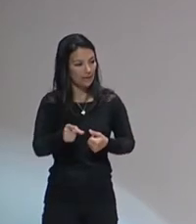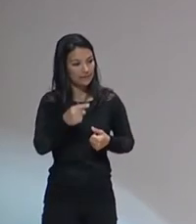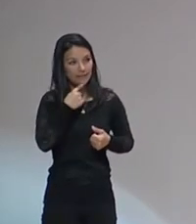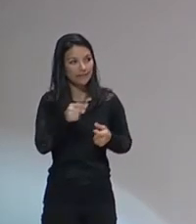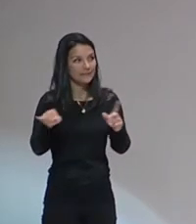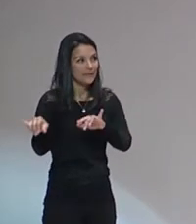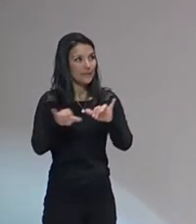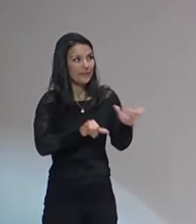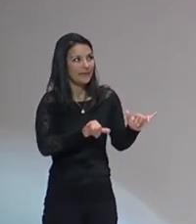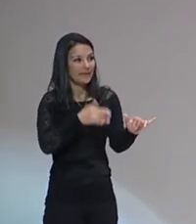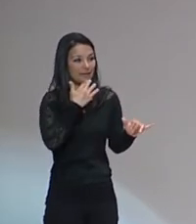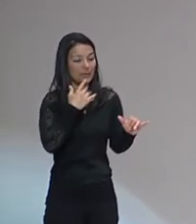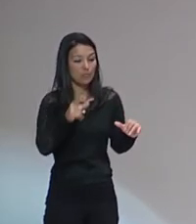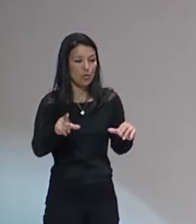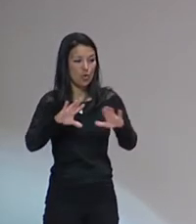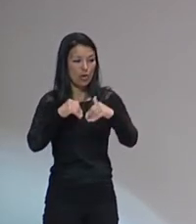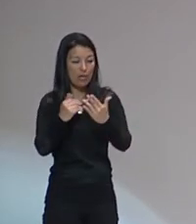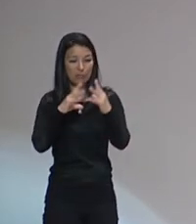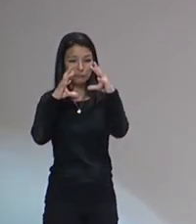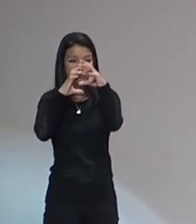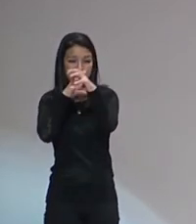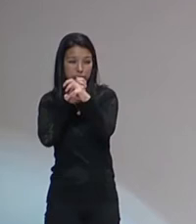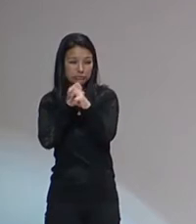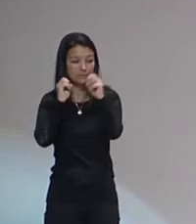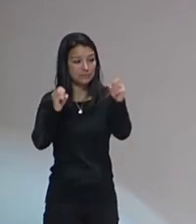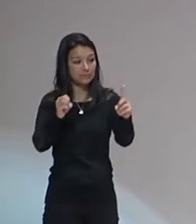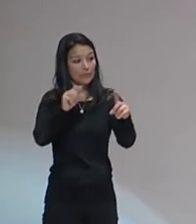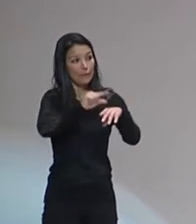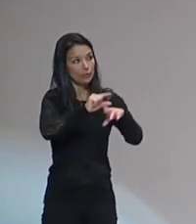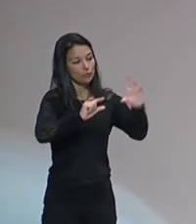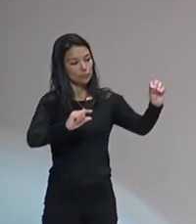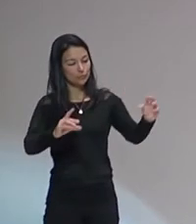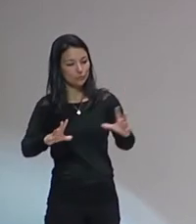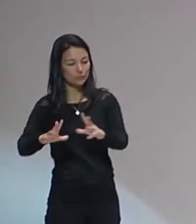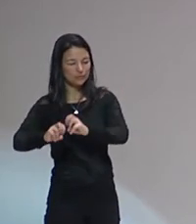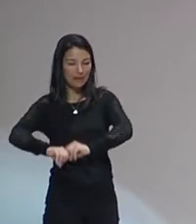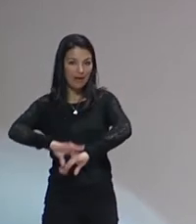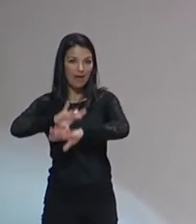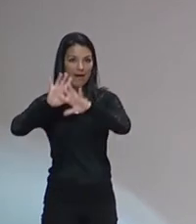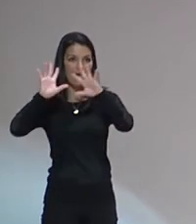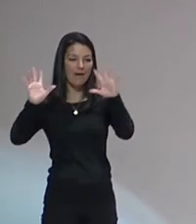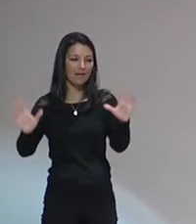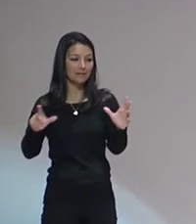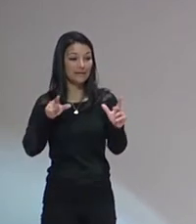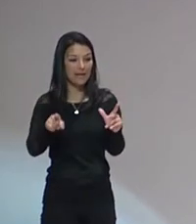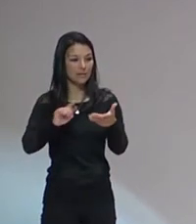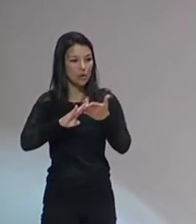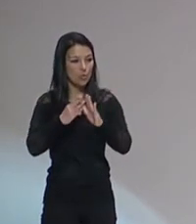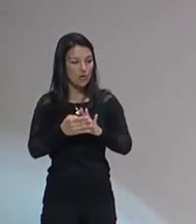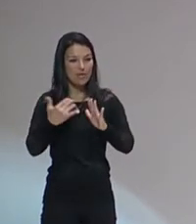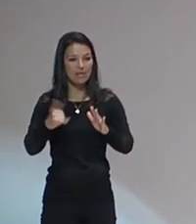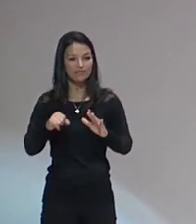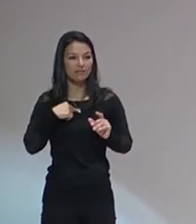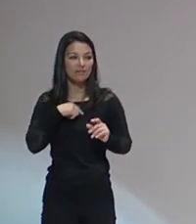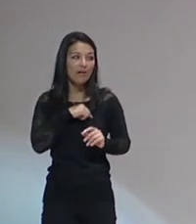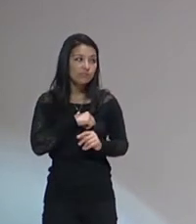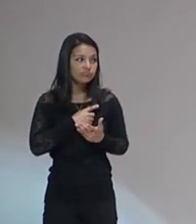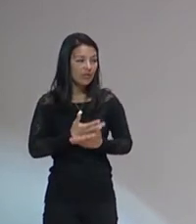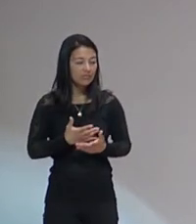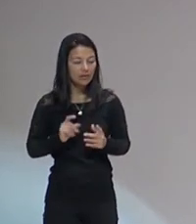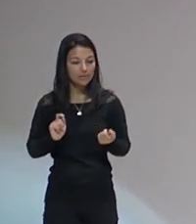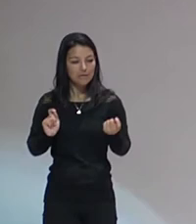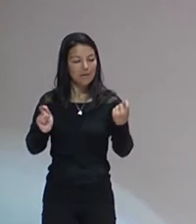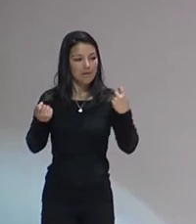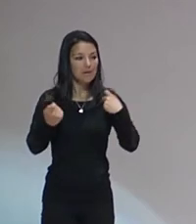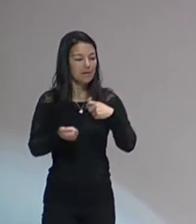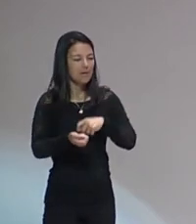luz que llega en medio de la oscuridad y que le devuelve a toda una comunidad la esperanza. Y cuando